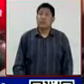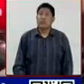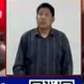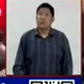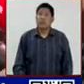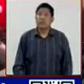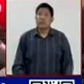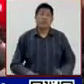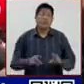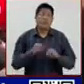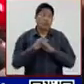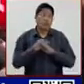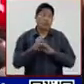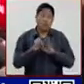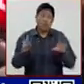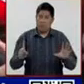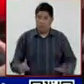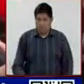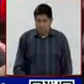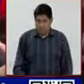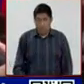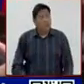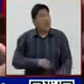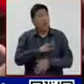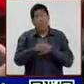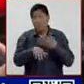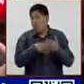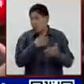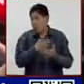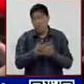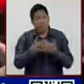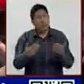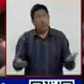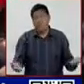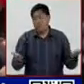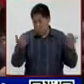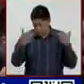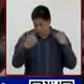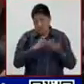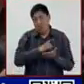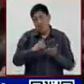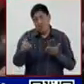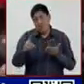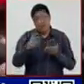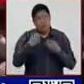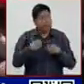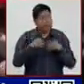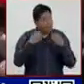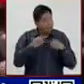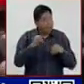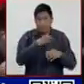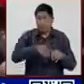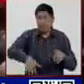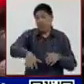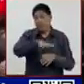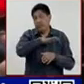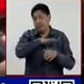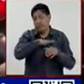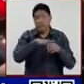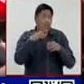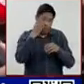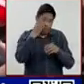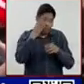Acá no hay restricción para nadie. Todos pueden y tienen ese derecho de hacer su comercialización y no